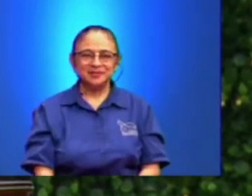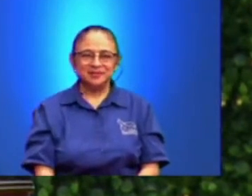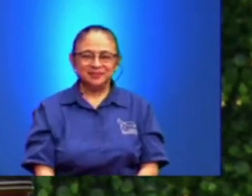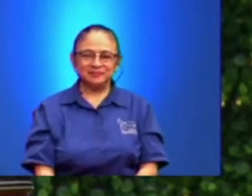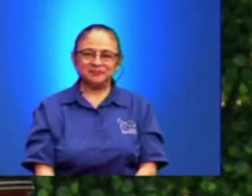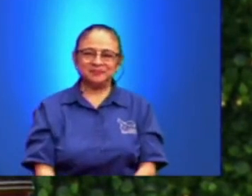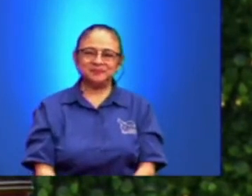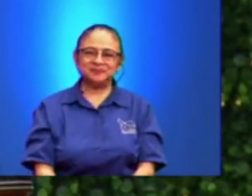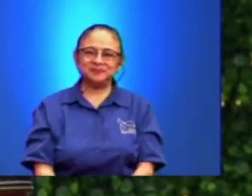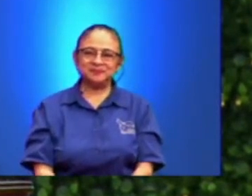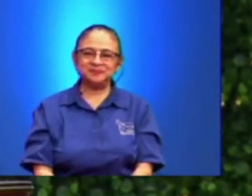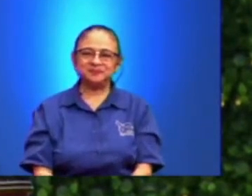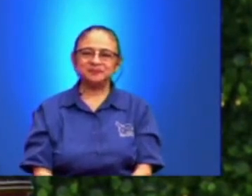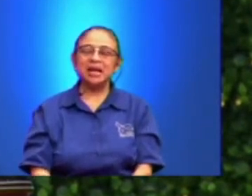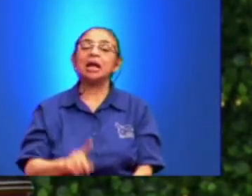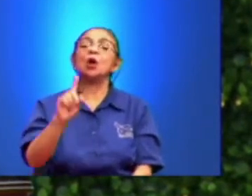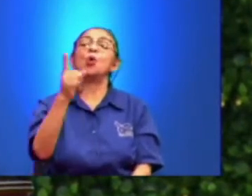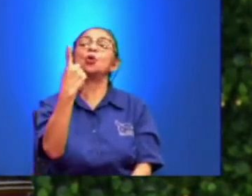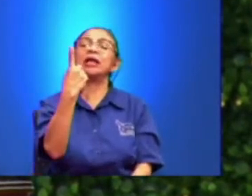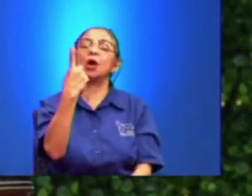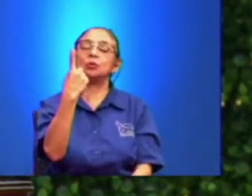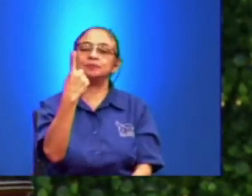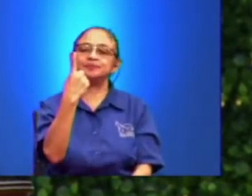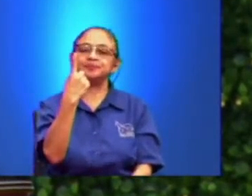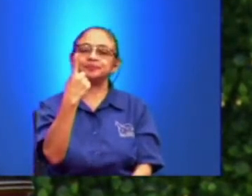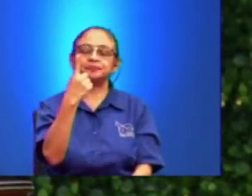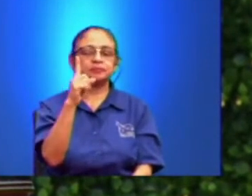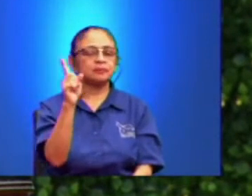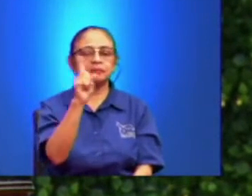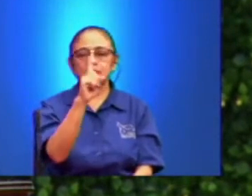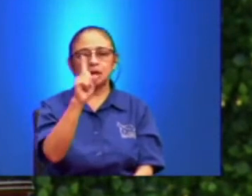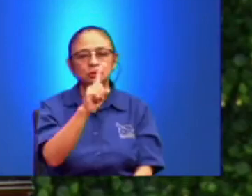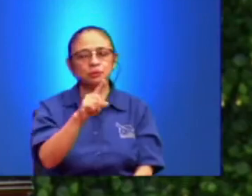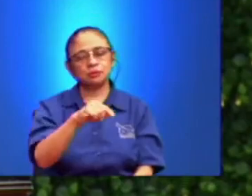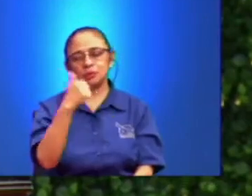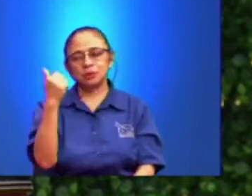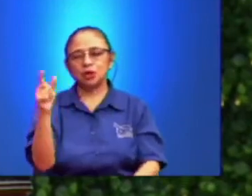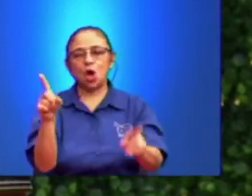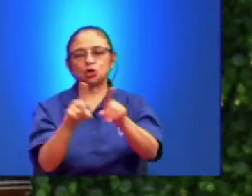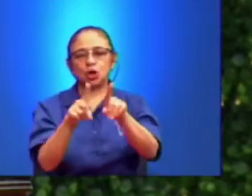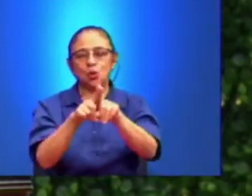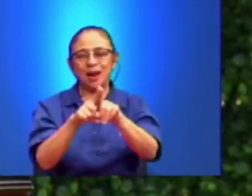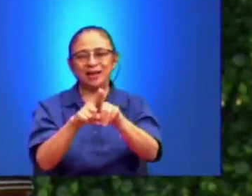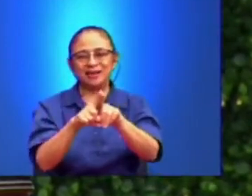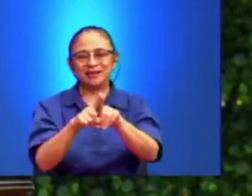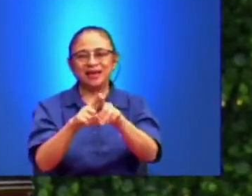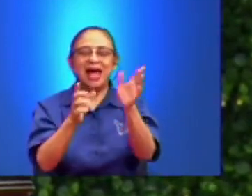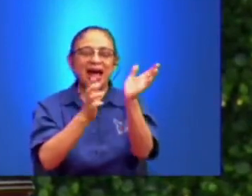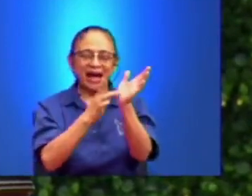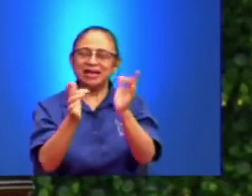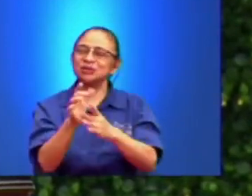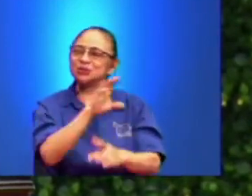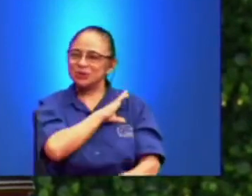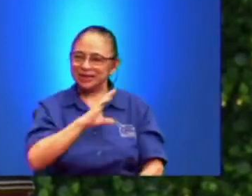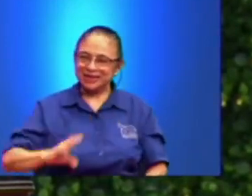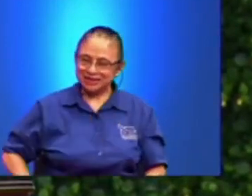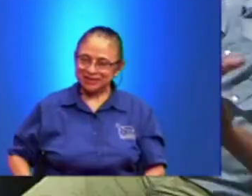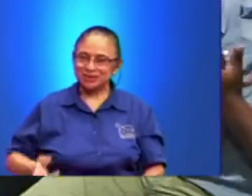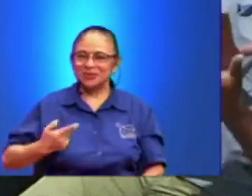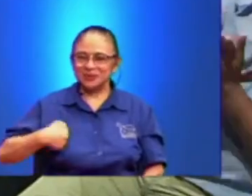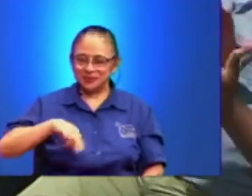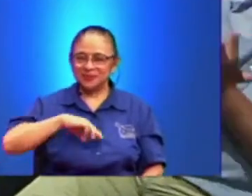casi lo metemos en competencia el único no hay otro como el nuestro señor jesucristo este aplauso